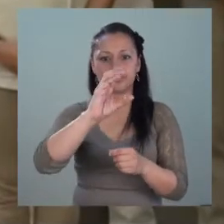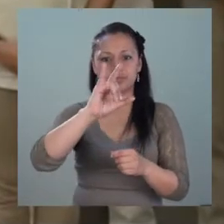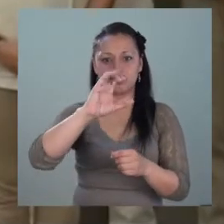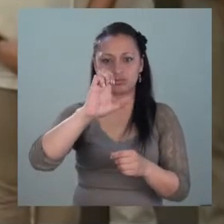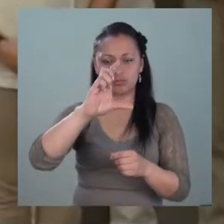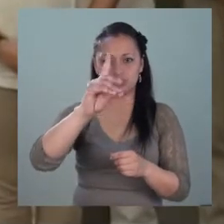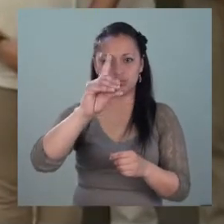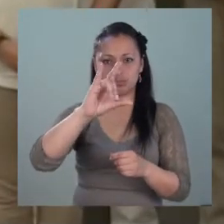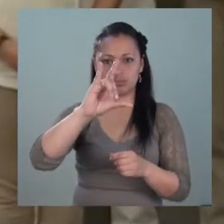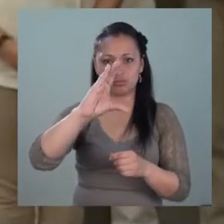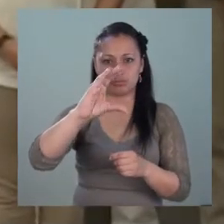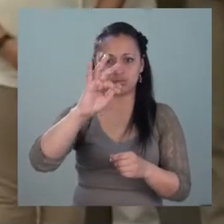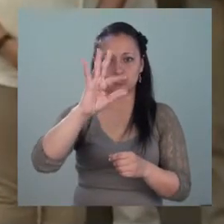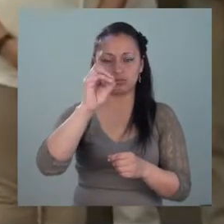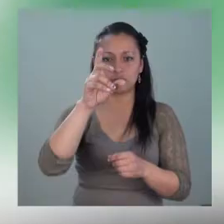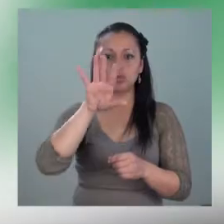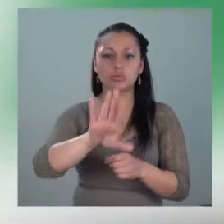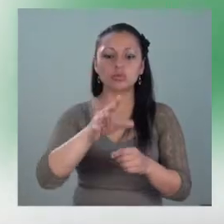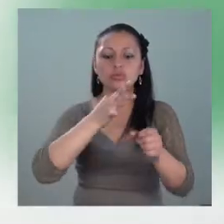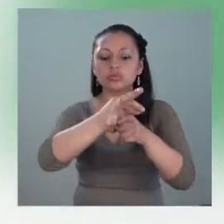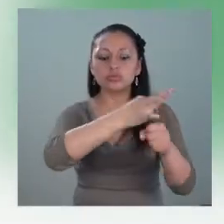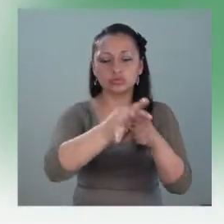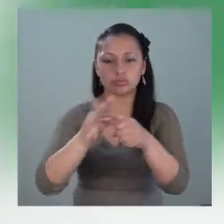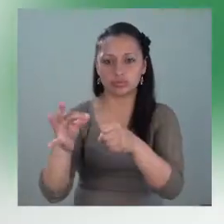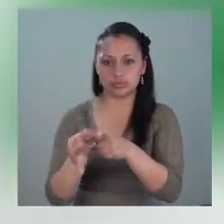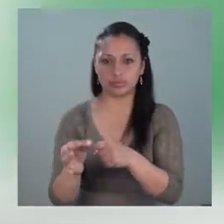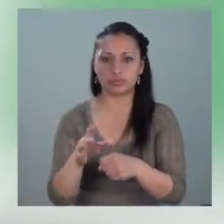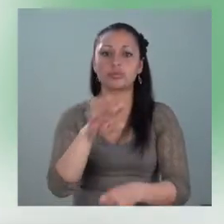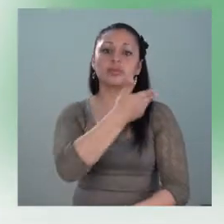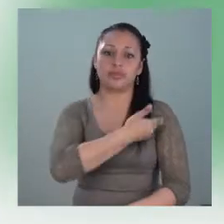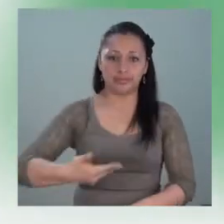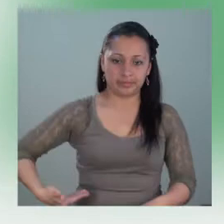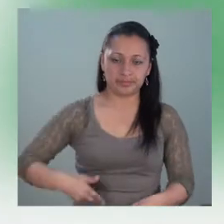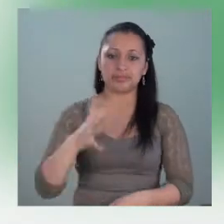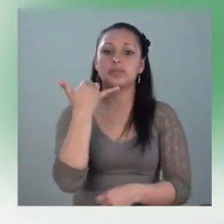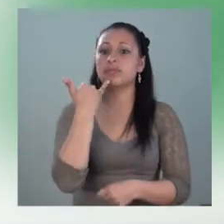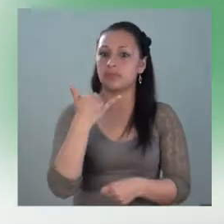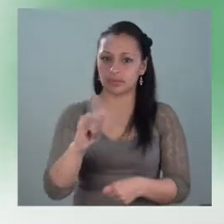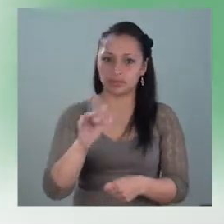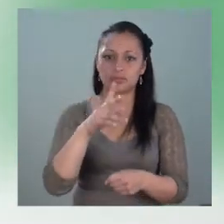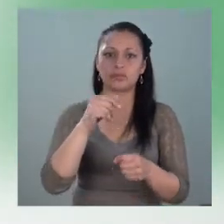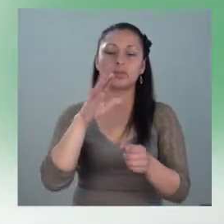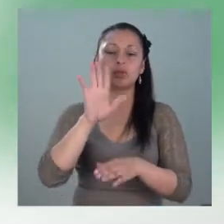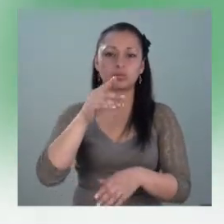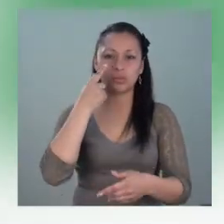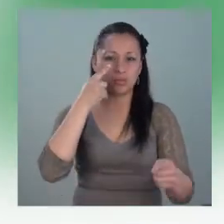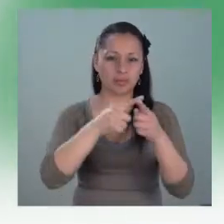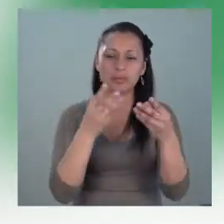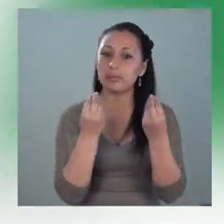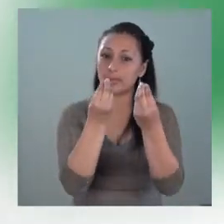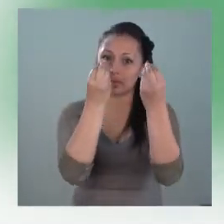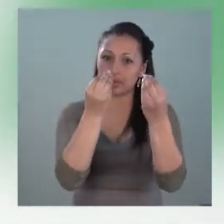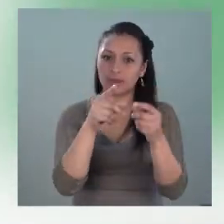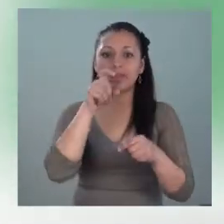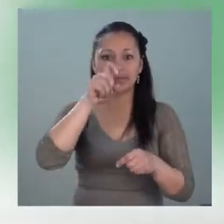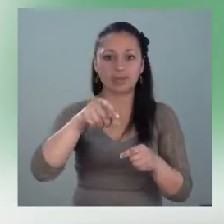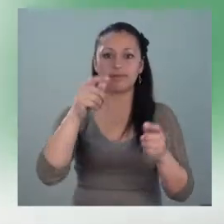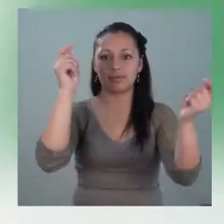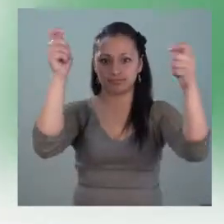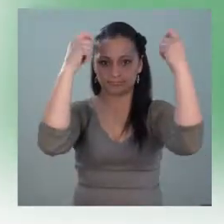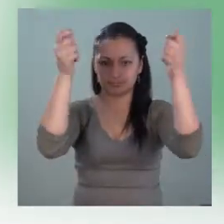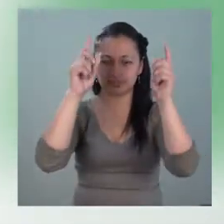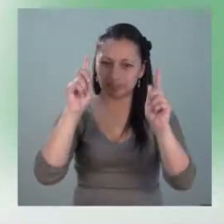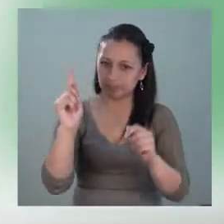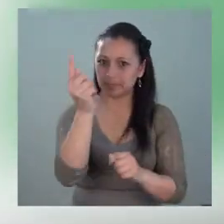acueducto multiveredal del Pacífico. El presidente Santos aseguró que uno de los propósitos de su encuentro con los mandatarios regionales era también